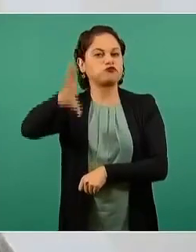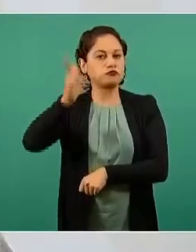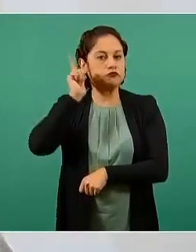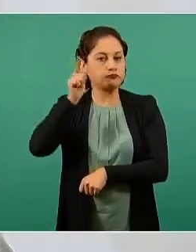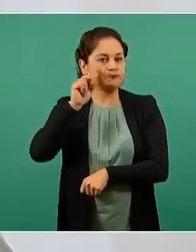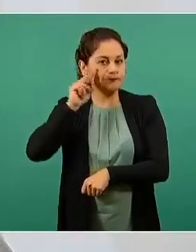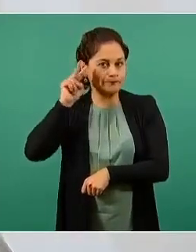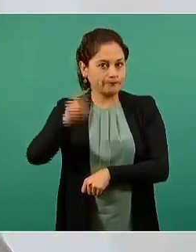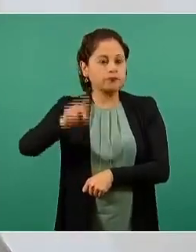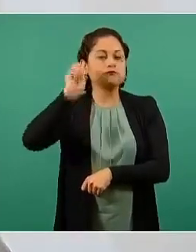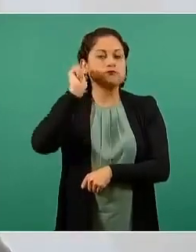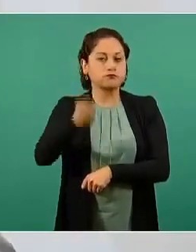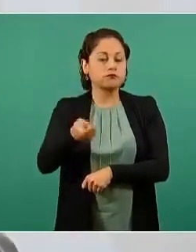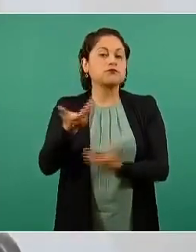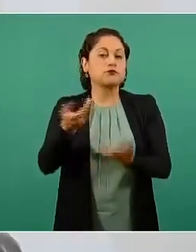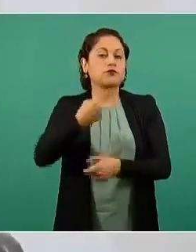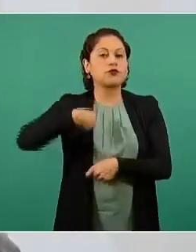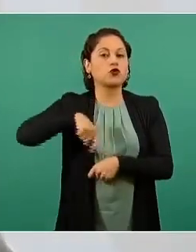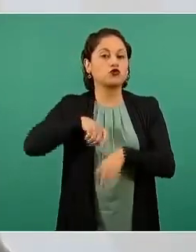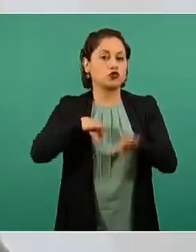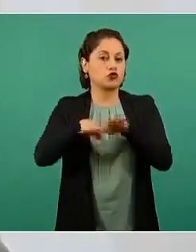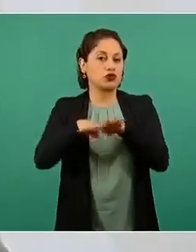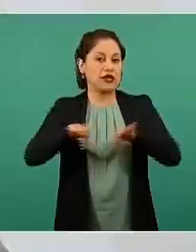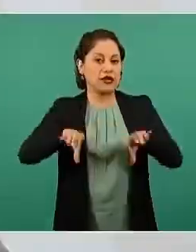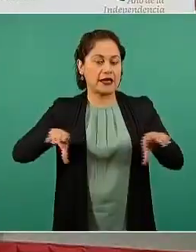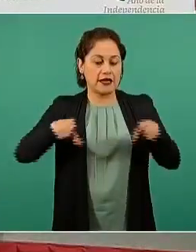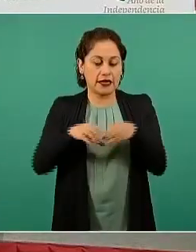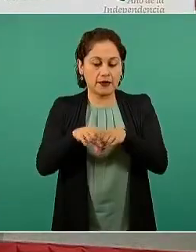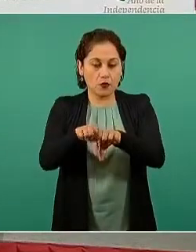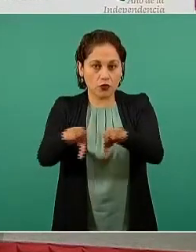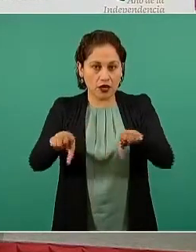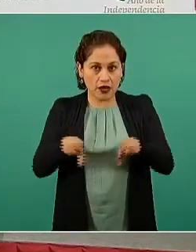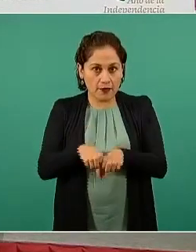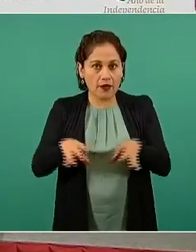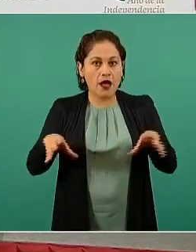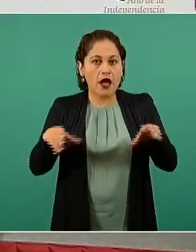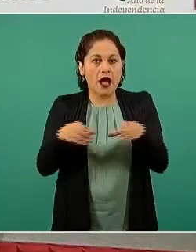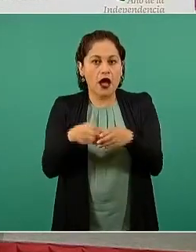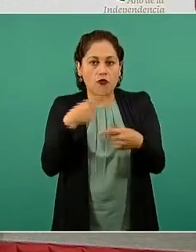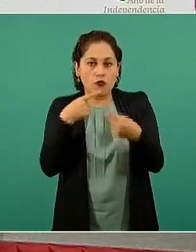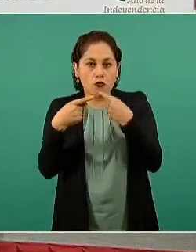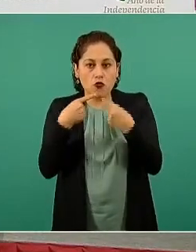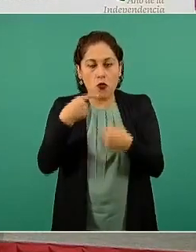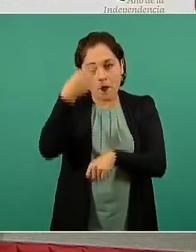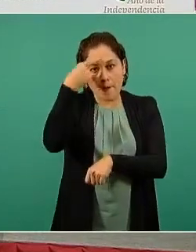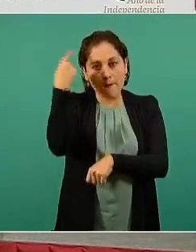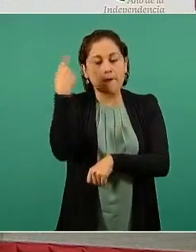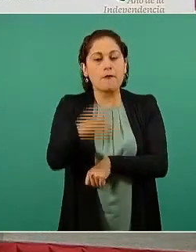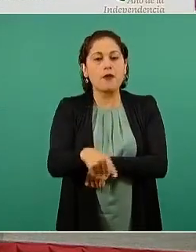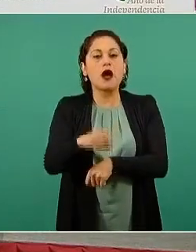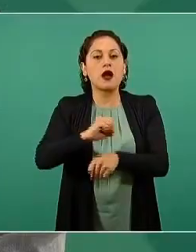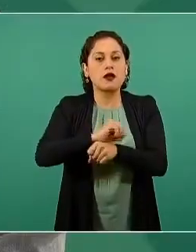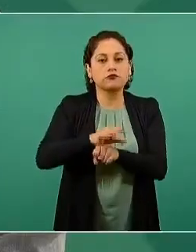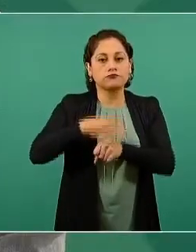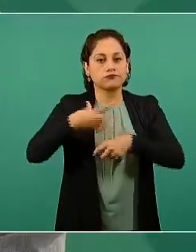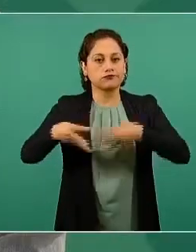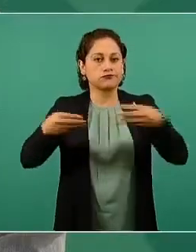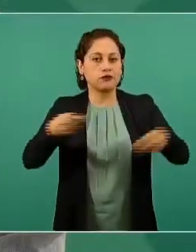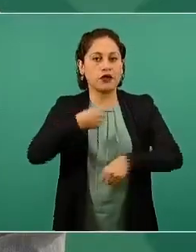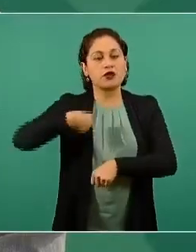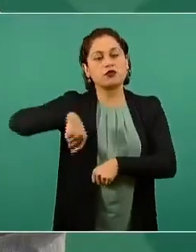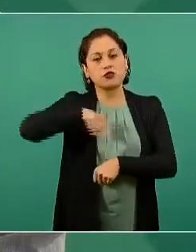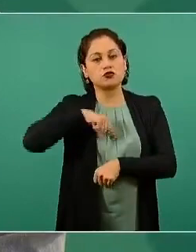trabajando en conjunto para avanzar en la respuesta a la pandemia y avanzar en cada uno de los desafíos que sigan en